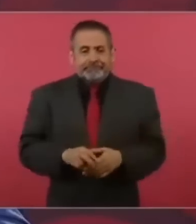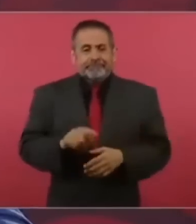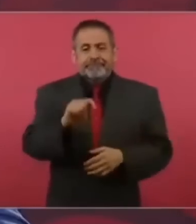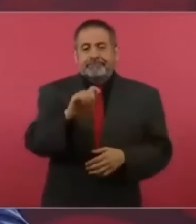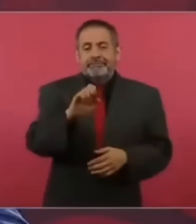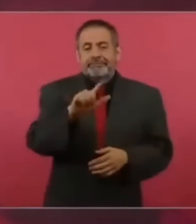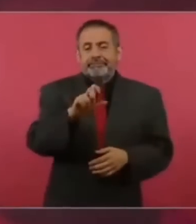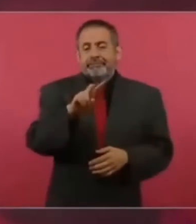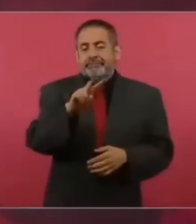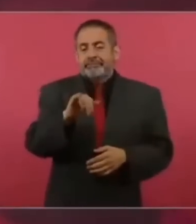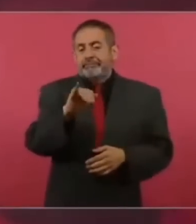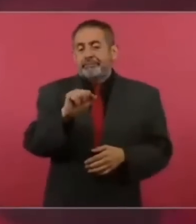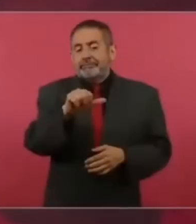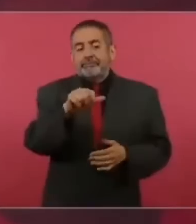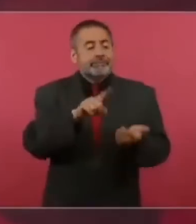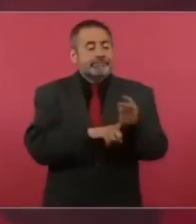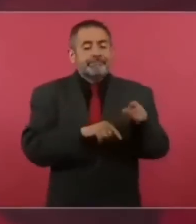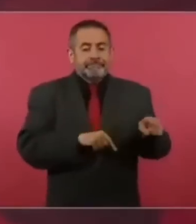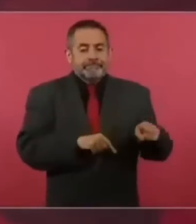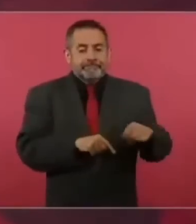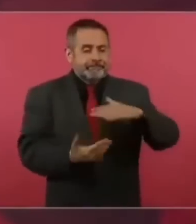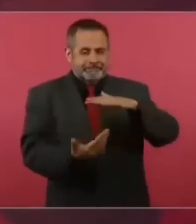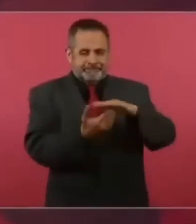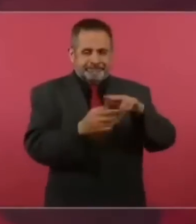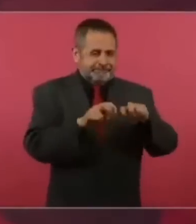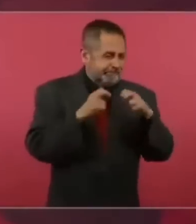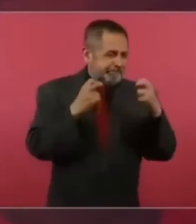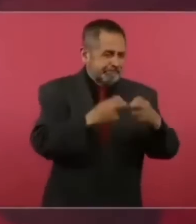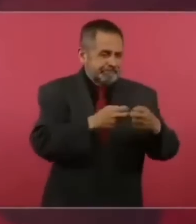Televisa en sus mesas